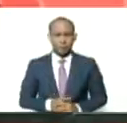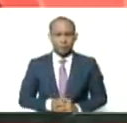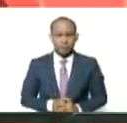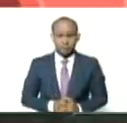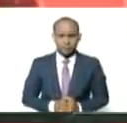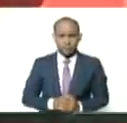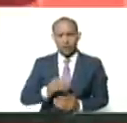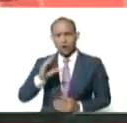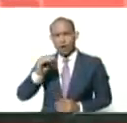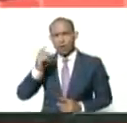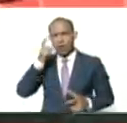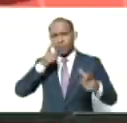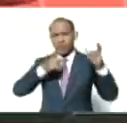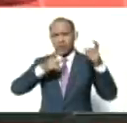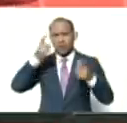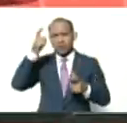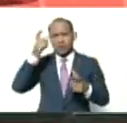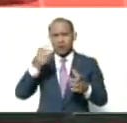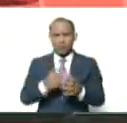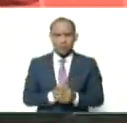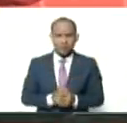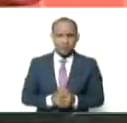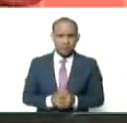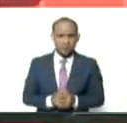Hablaba el comandante Chávez citando a